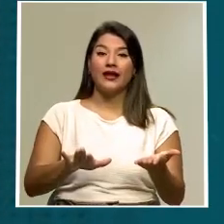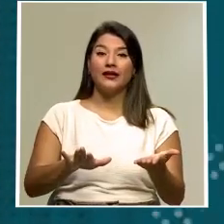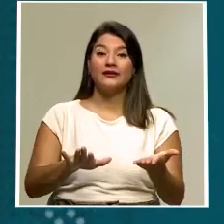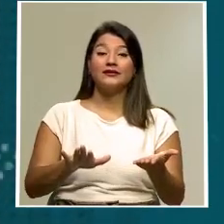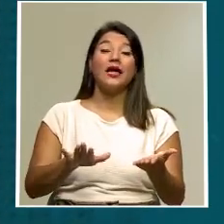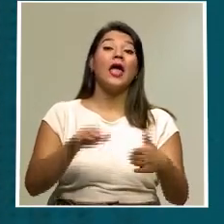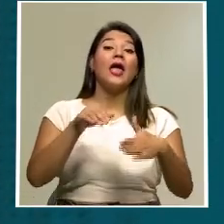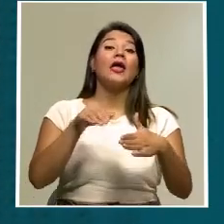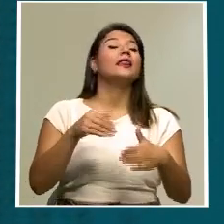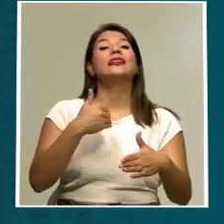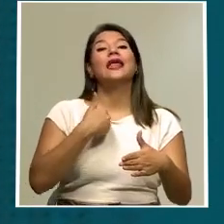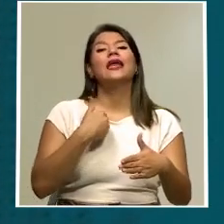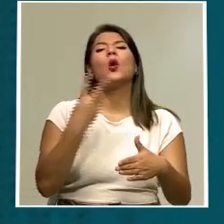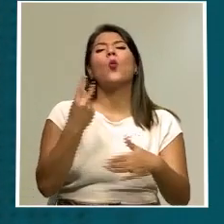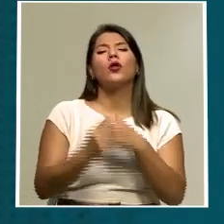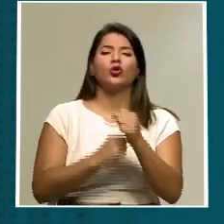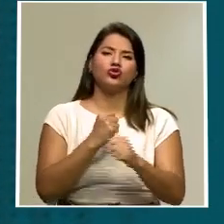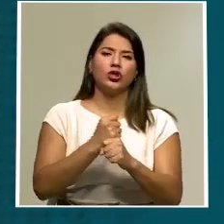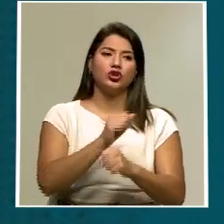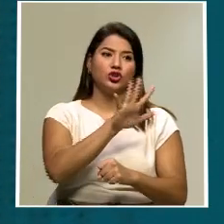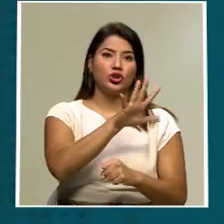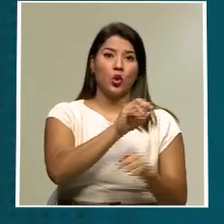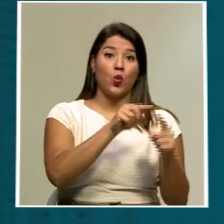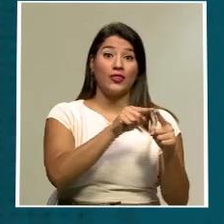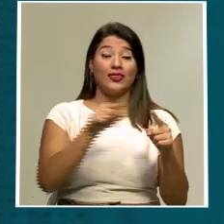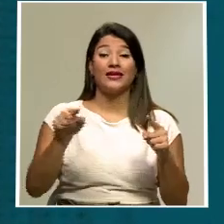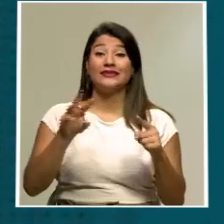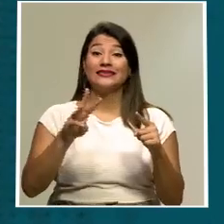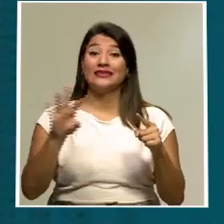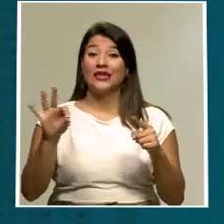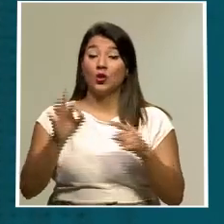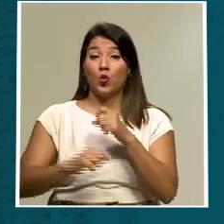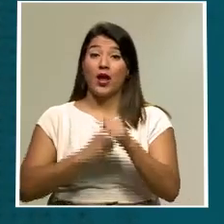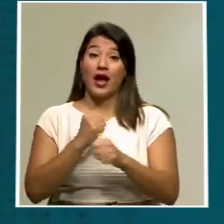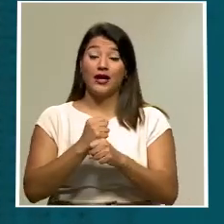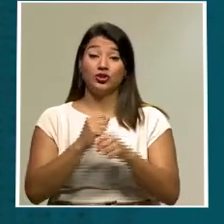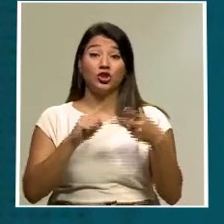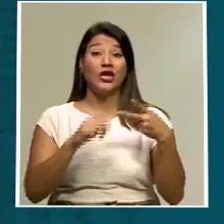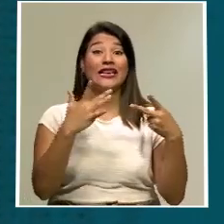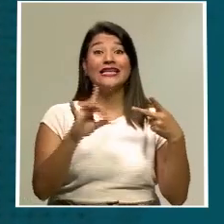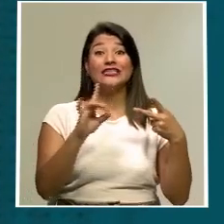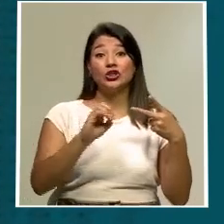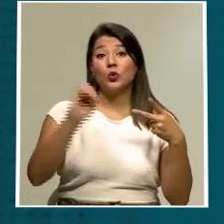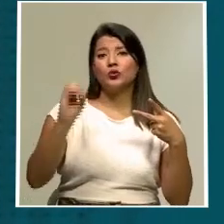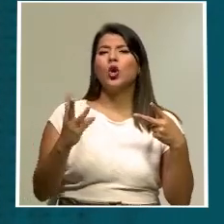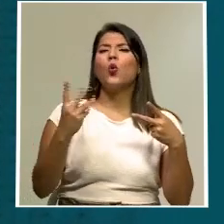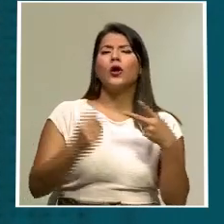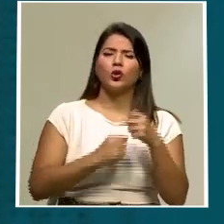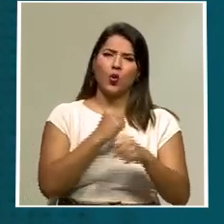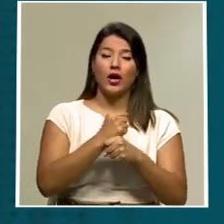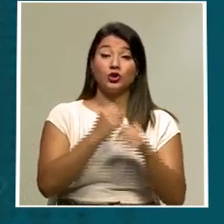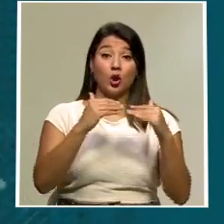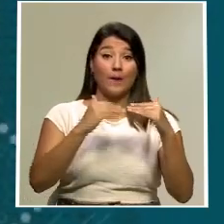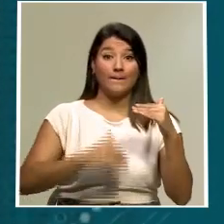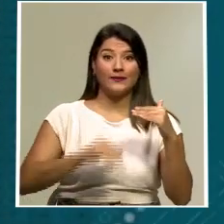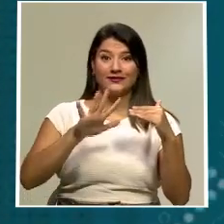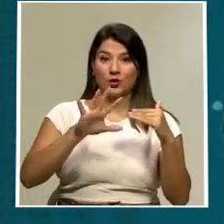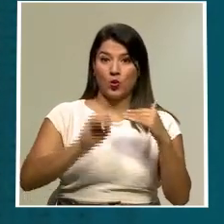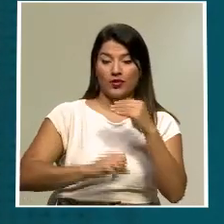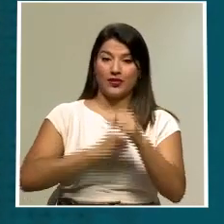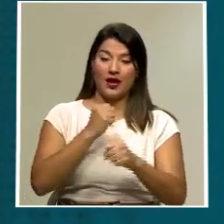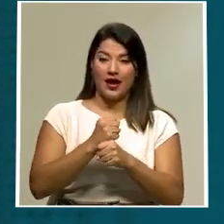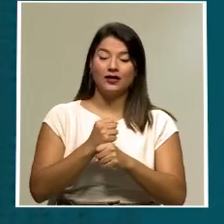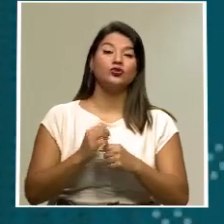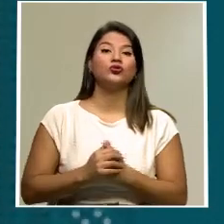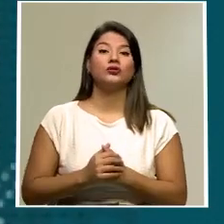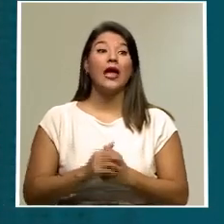el grupo de edad de entre 50 a 69 años y el 18% en menores de 50 años,